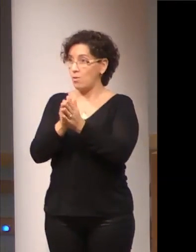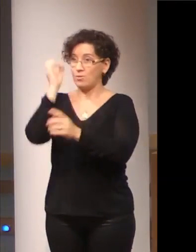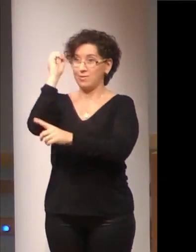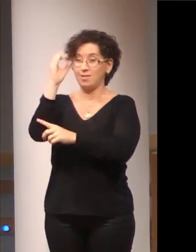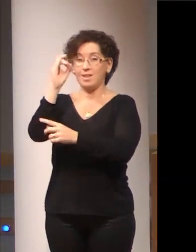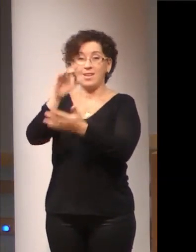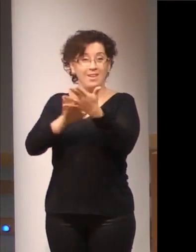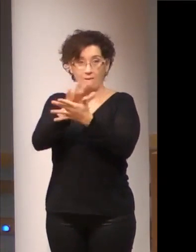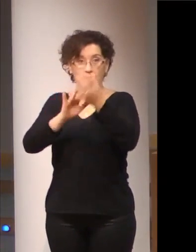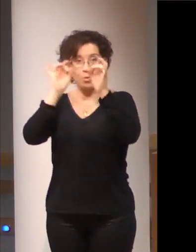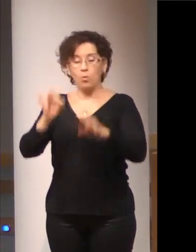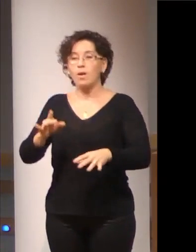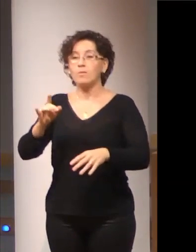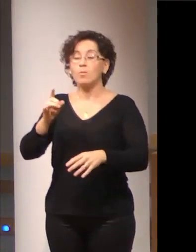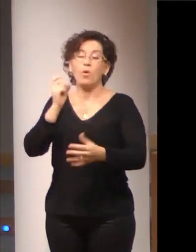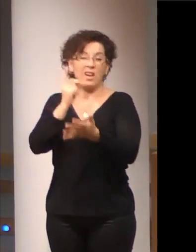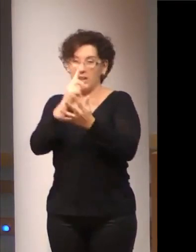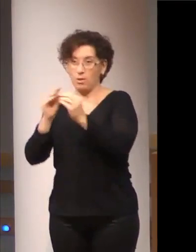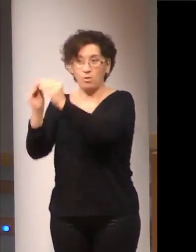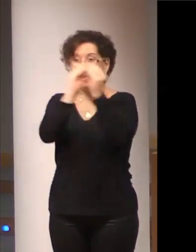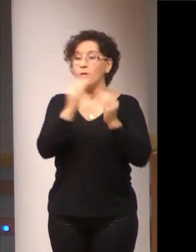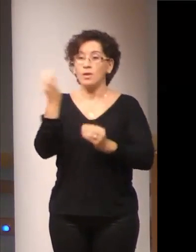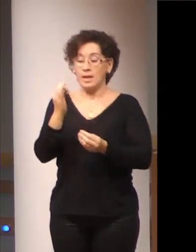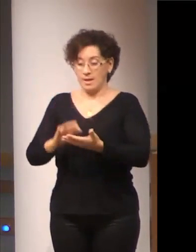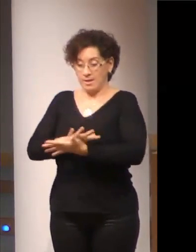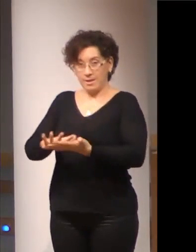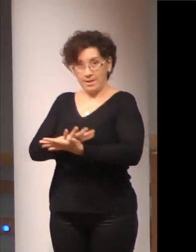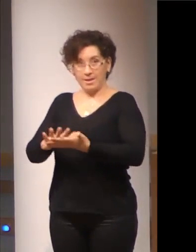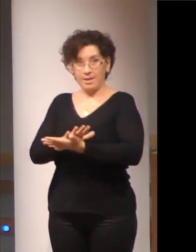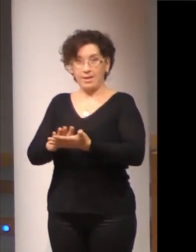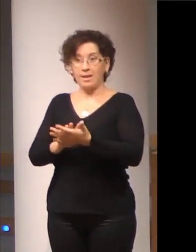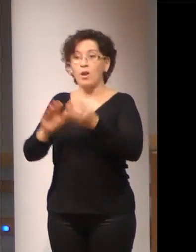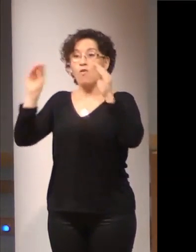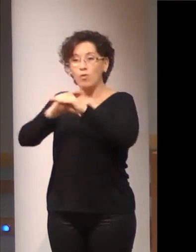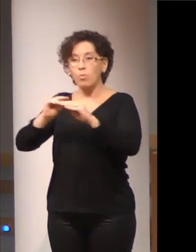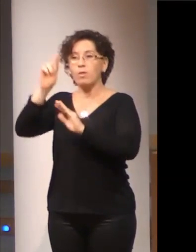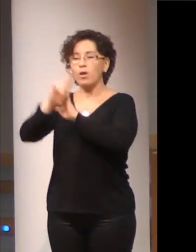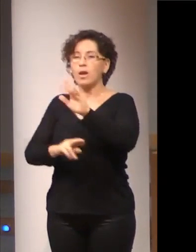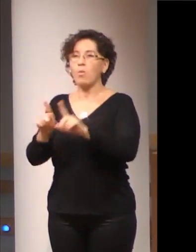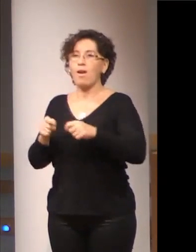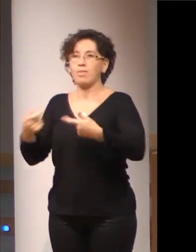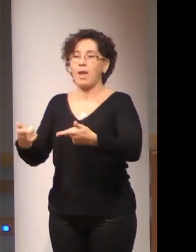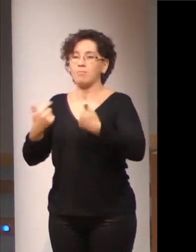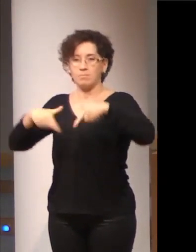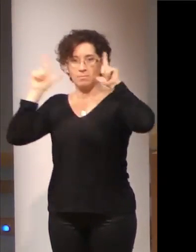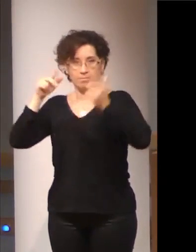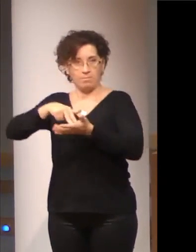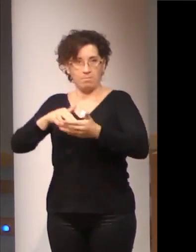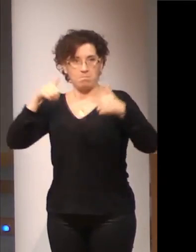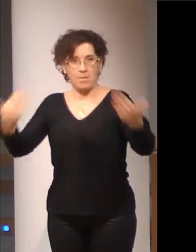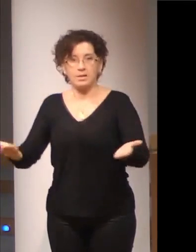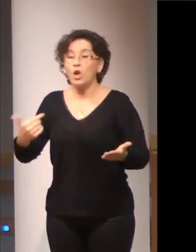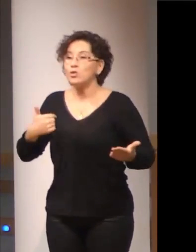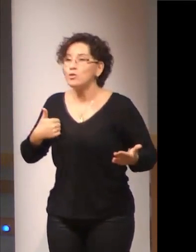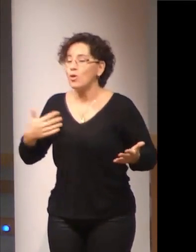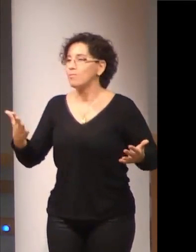pues tenemos el reto de dar un mayor papel a la lengua de signos española en la formación reglada. Yo no me atrevo a hablar todavía de un grado, porque